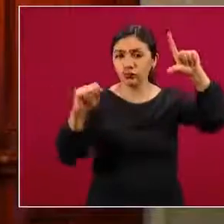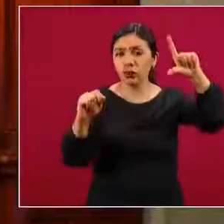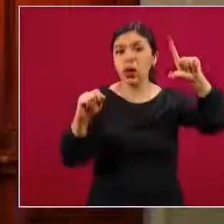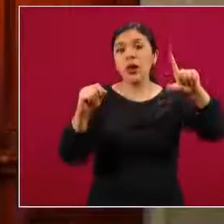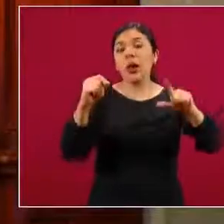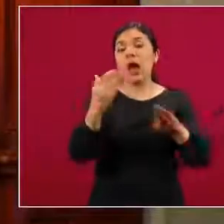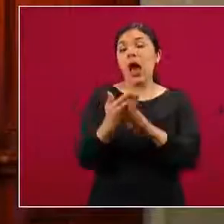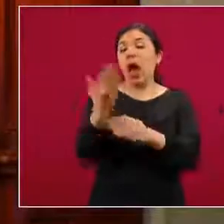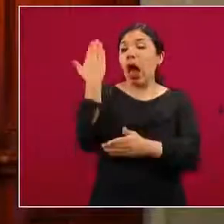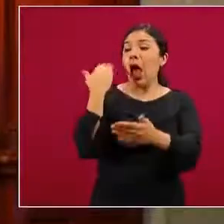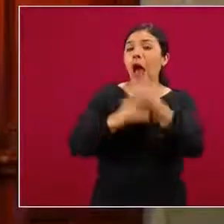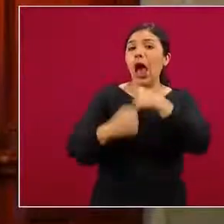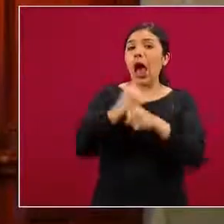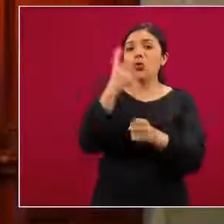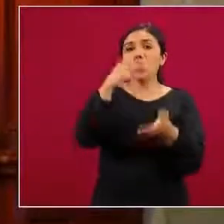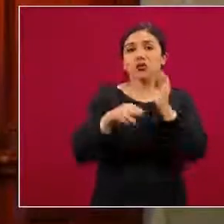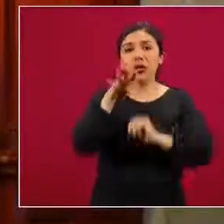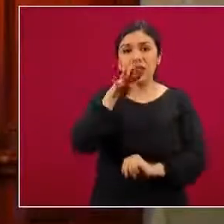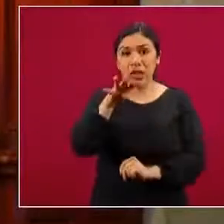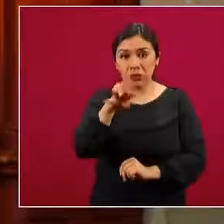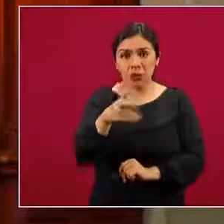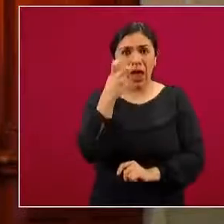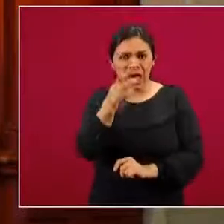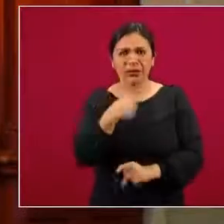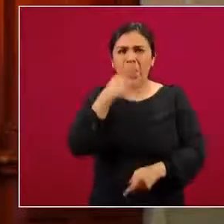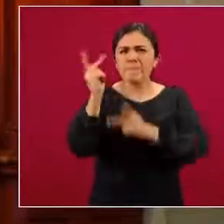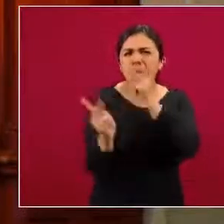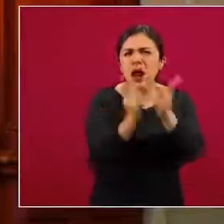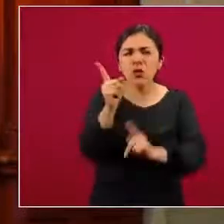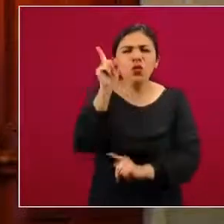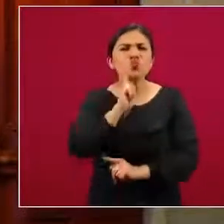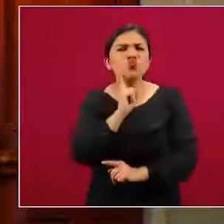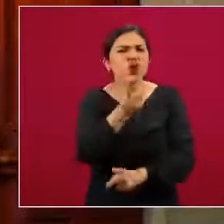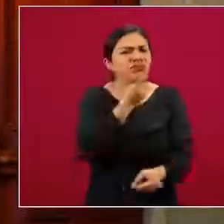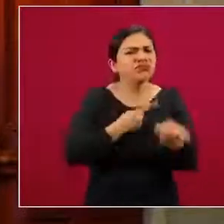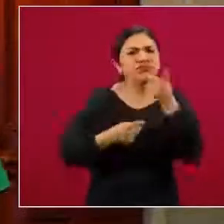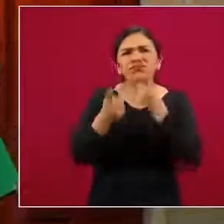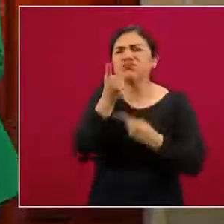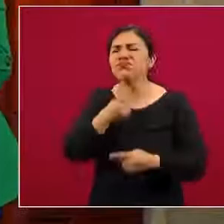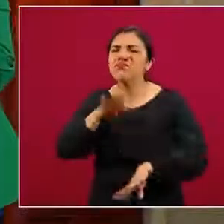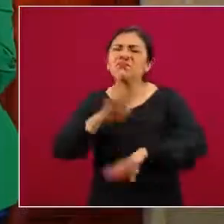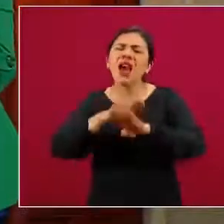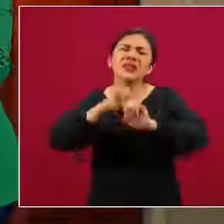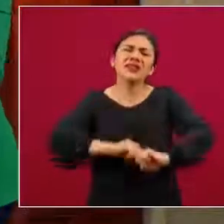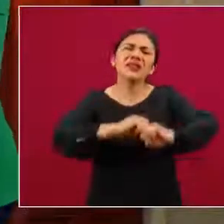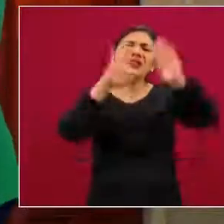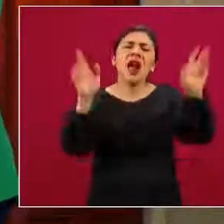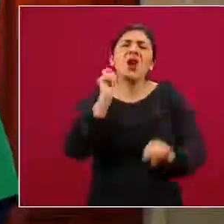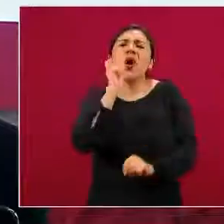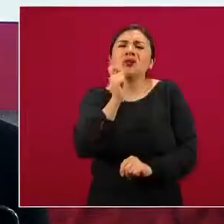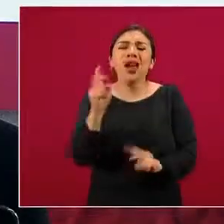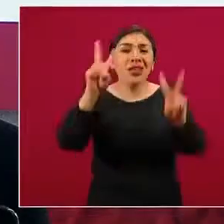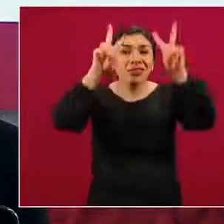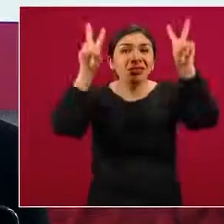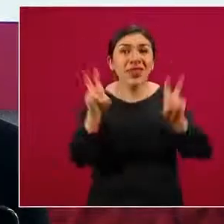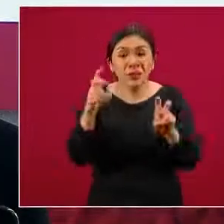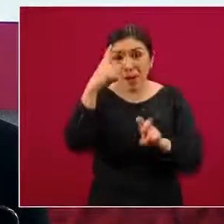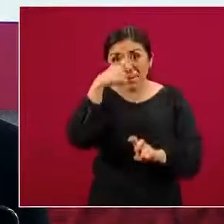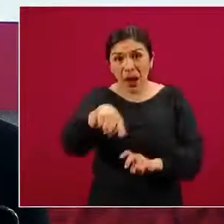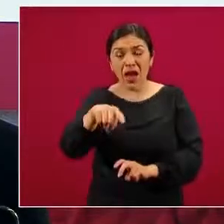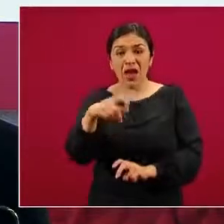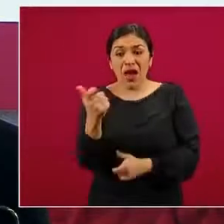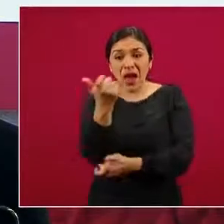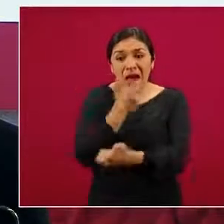en 2019. Y ahí las mujeres nos dijeron muy claramente que el tema del